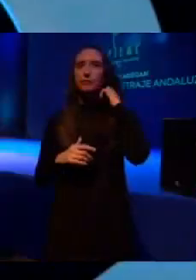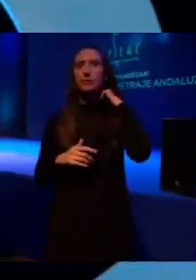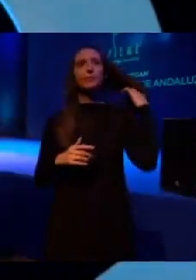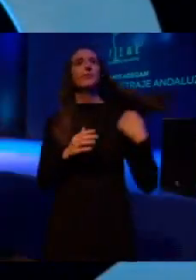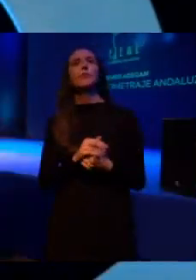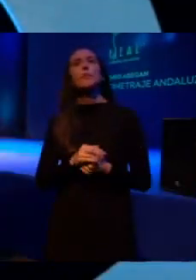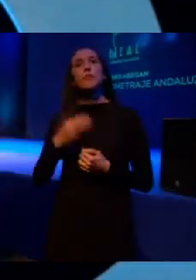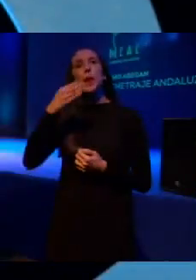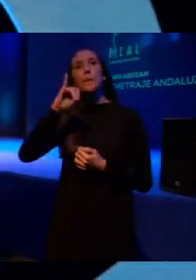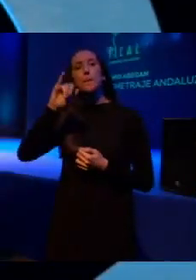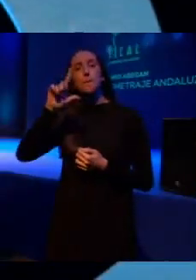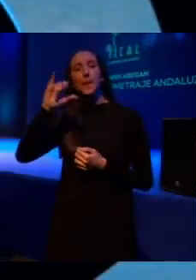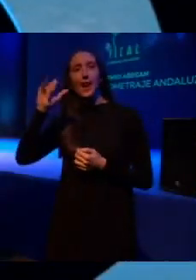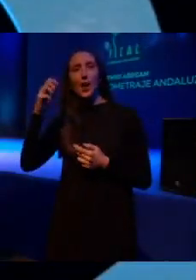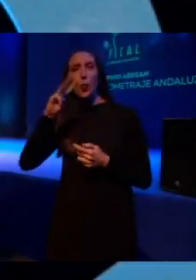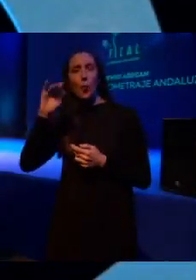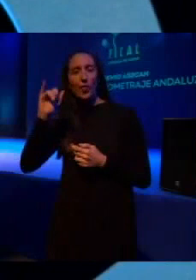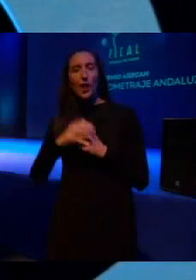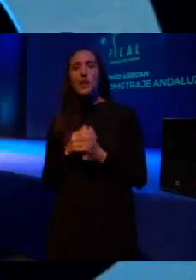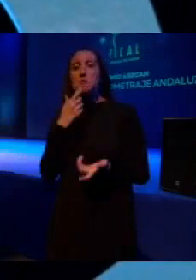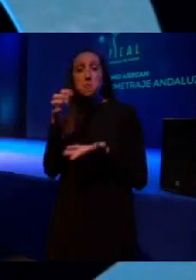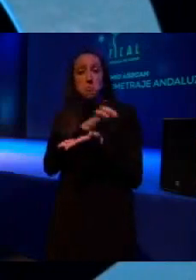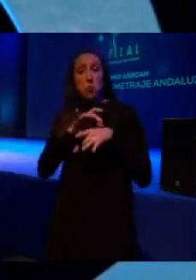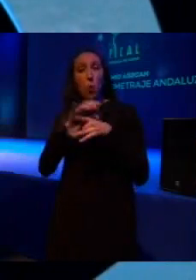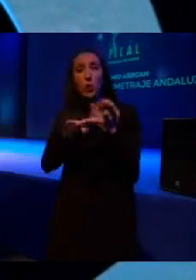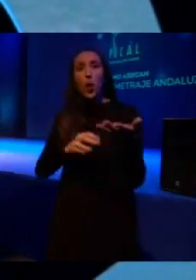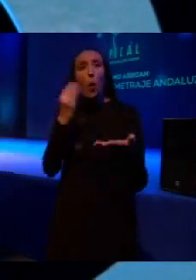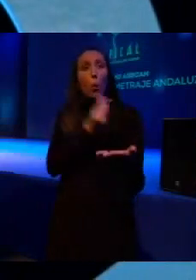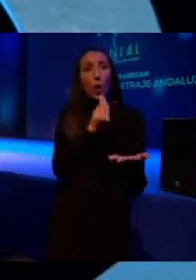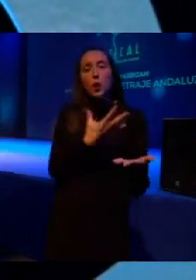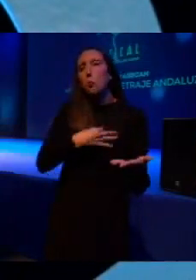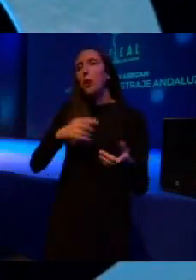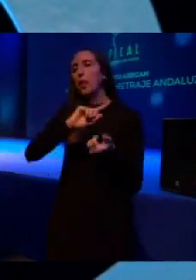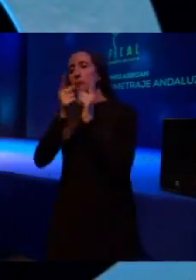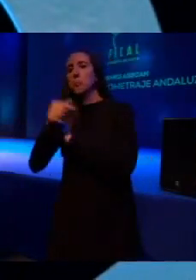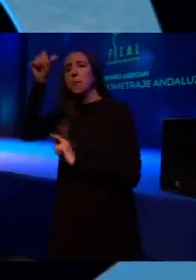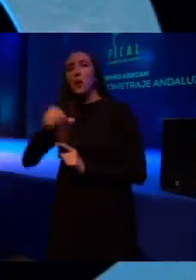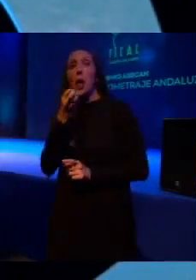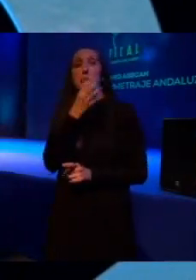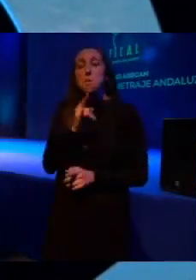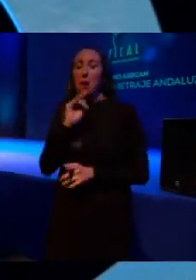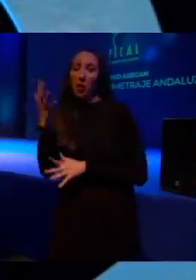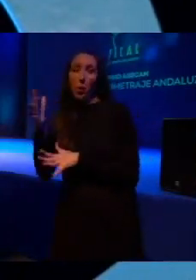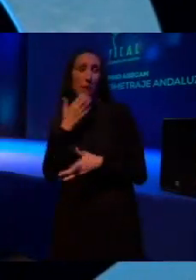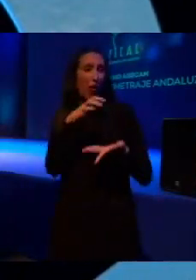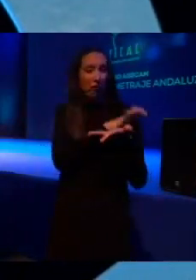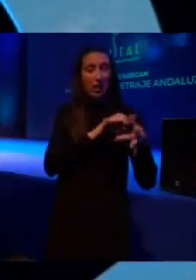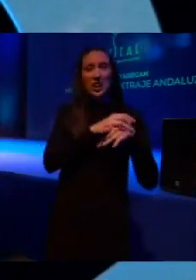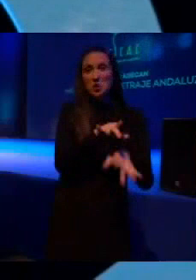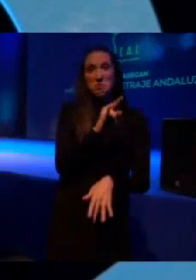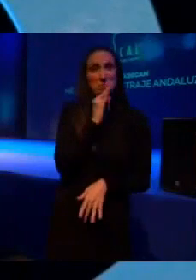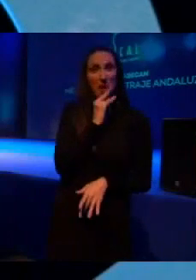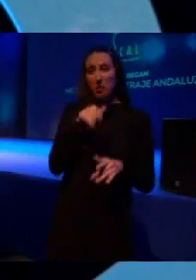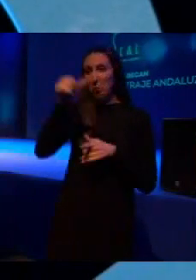Billy Wilder dijo: con un buen guión puedes hacer una película buena o mala o regular, pero con un mal guión solo puedes hacer una